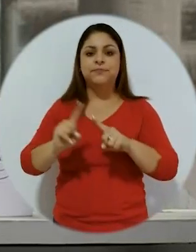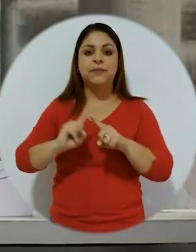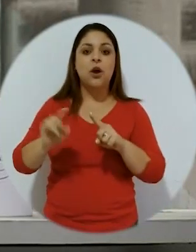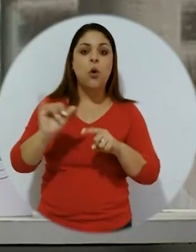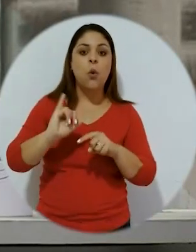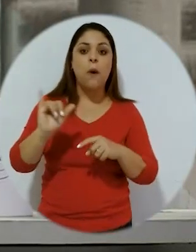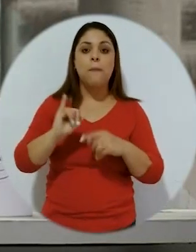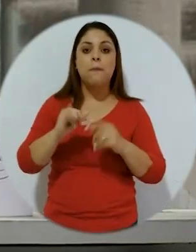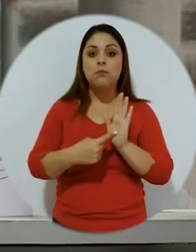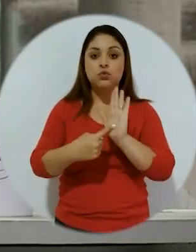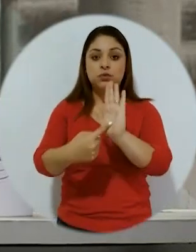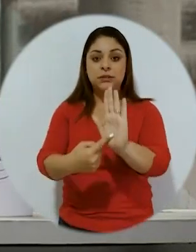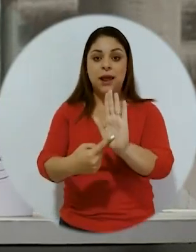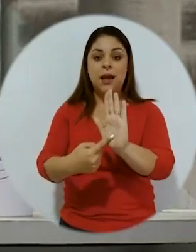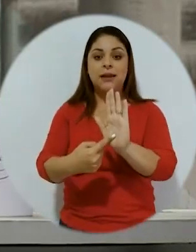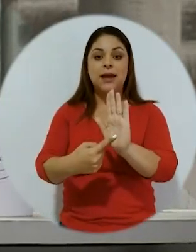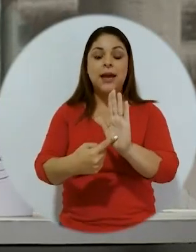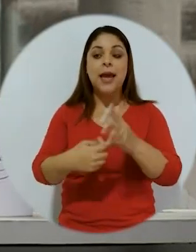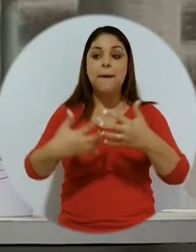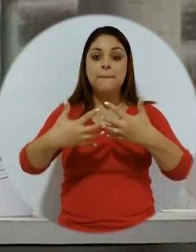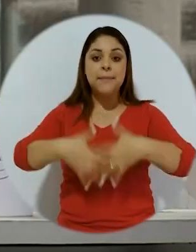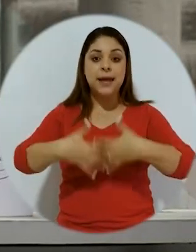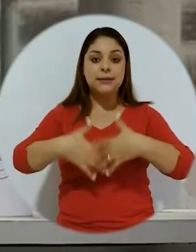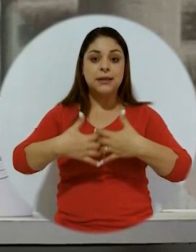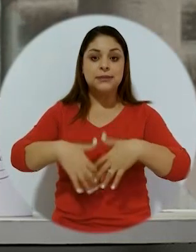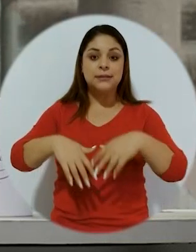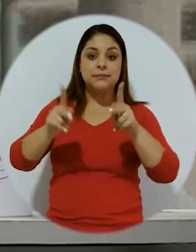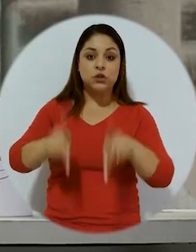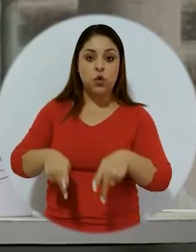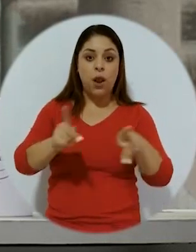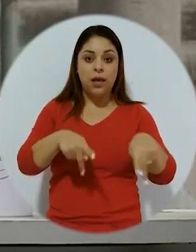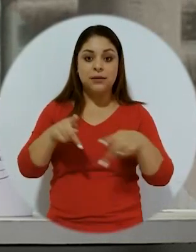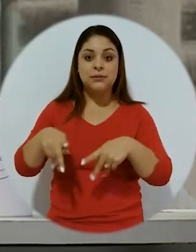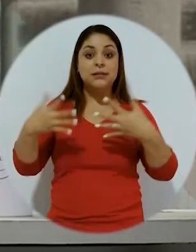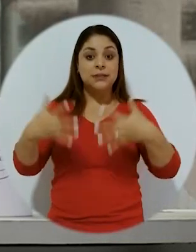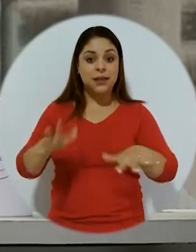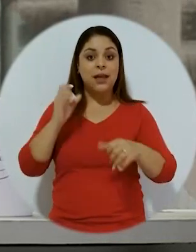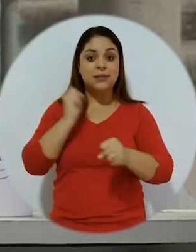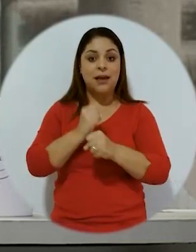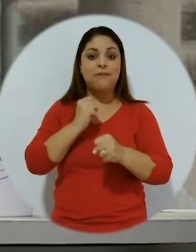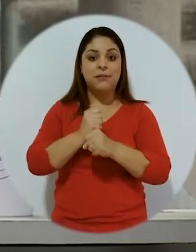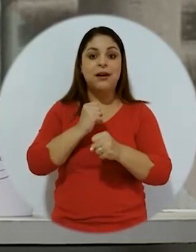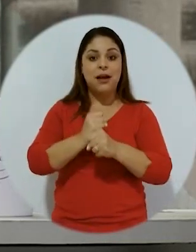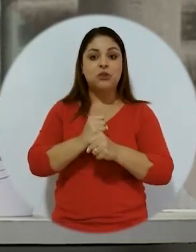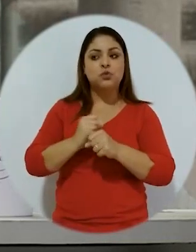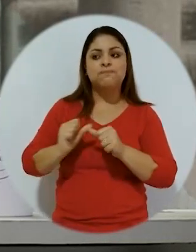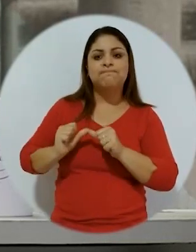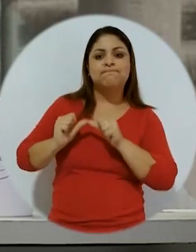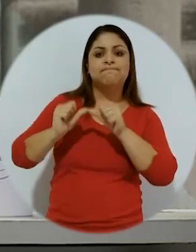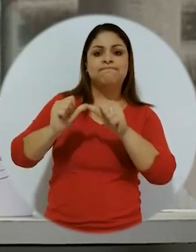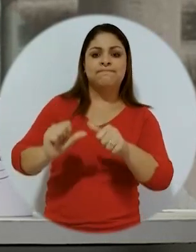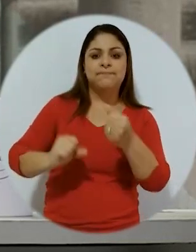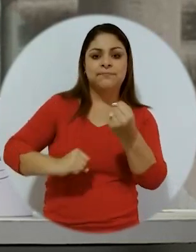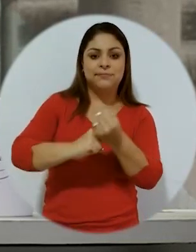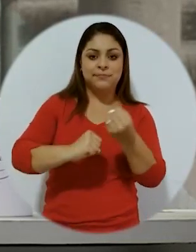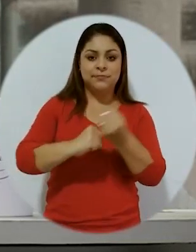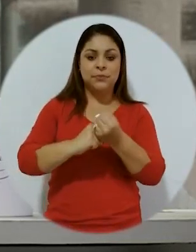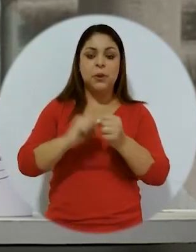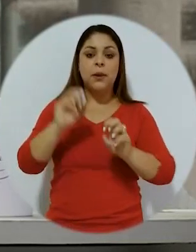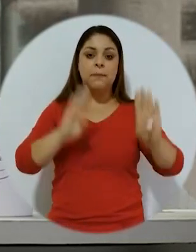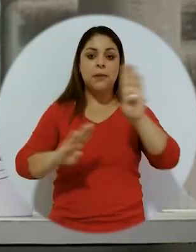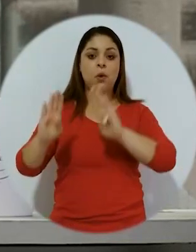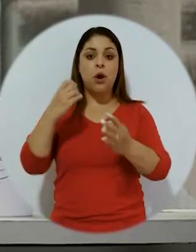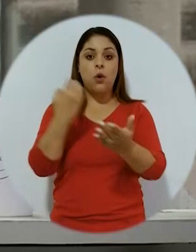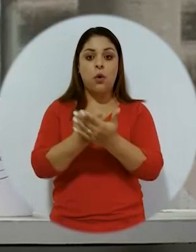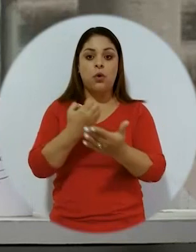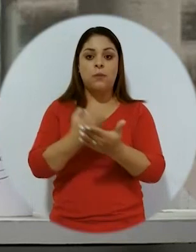es hacer ver a esos emprendedores y a esos empresarios que ya están trabajando en el ámbito de la sostenibilidad, que están trabajando en el ámbito